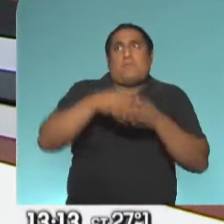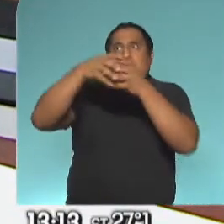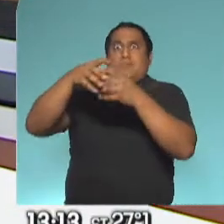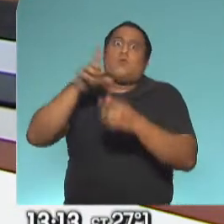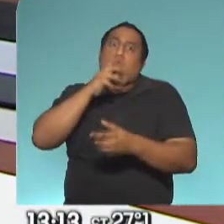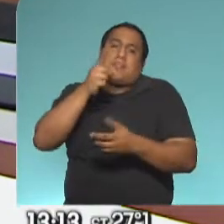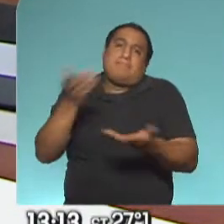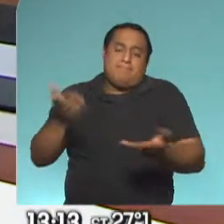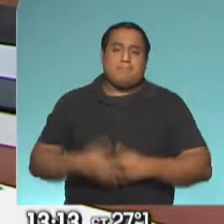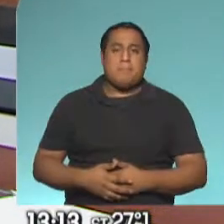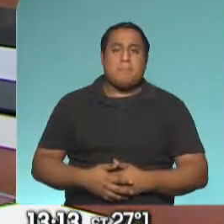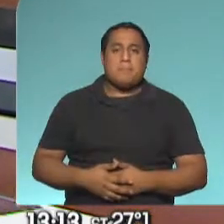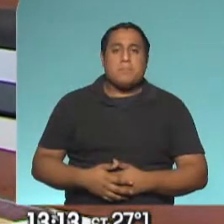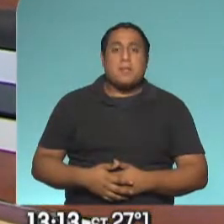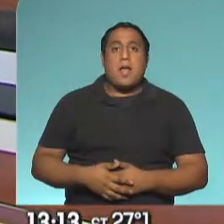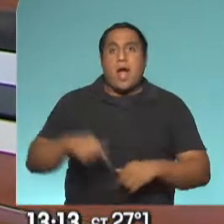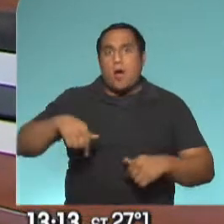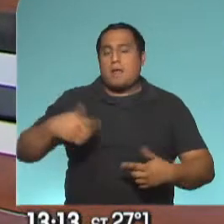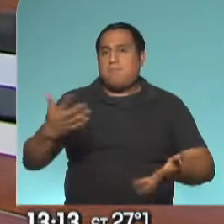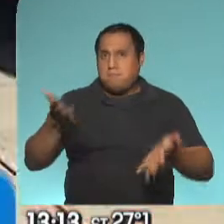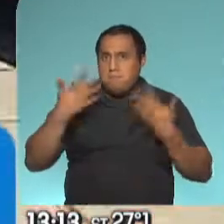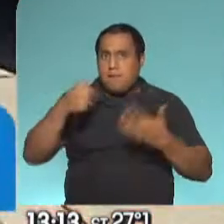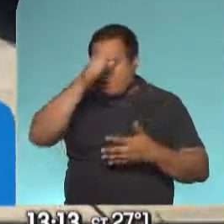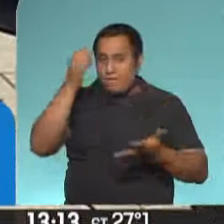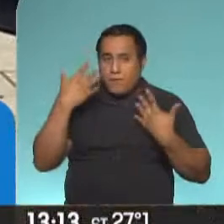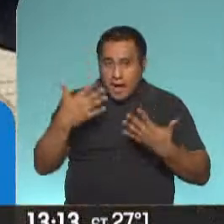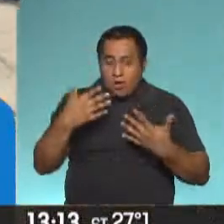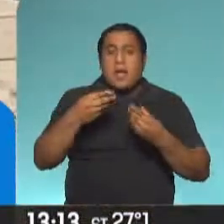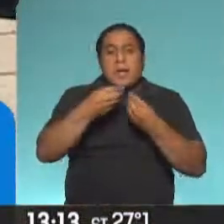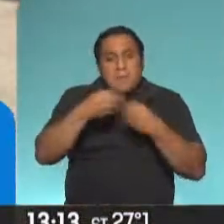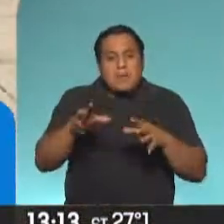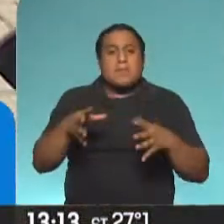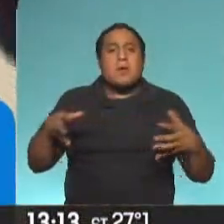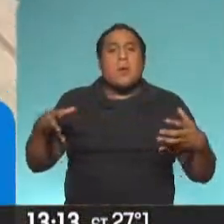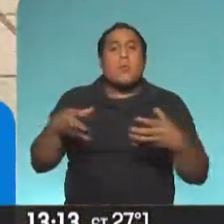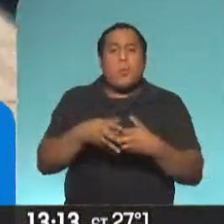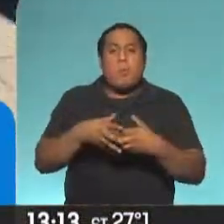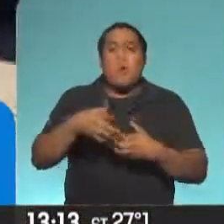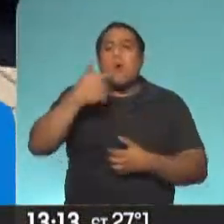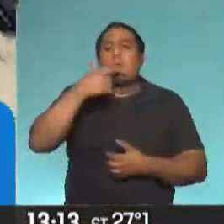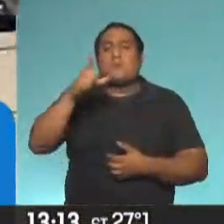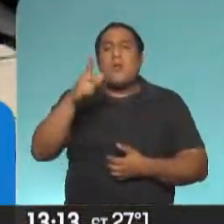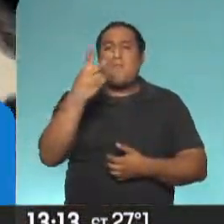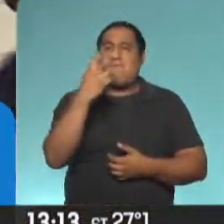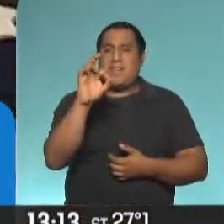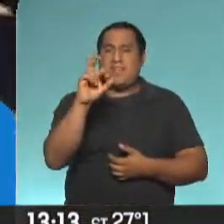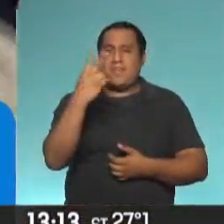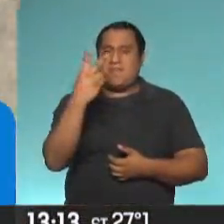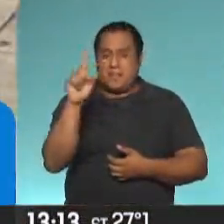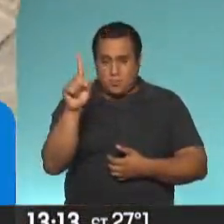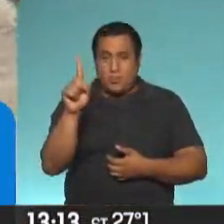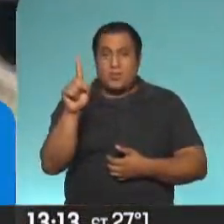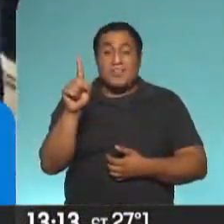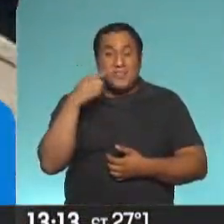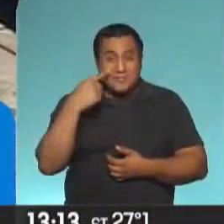primeras horas del verano y también con las primeras horas arrancó el operativo Sol 2021 desde La Feliz. Allí vemos